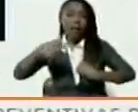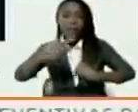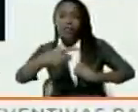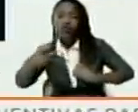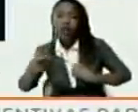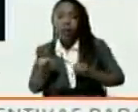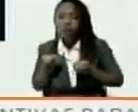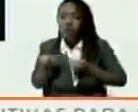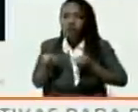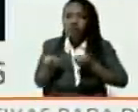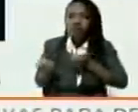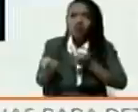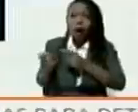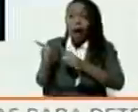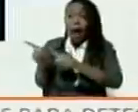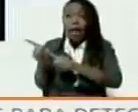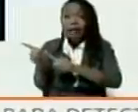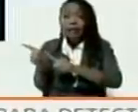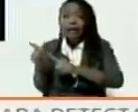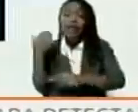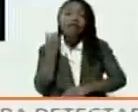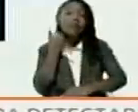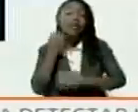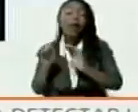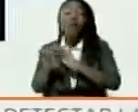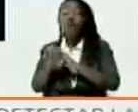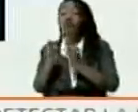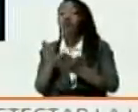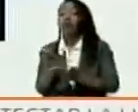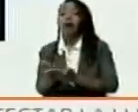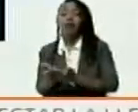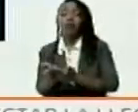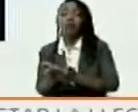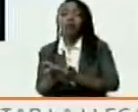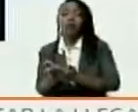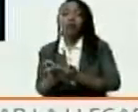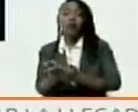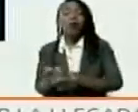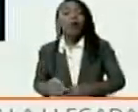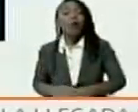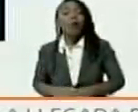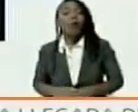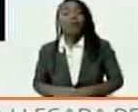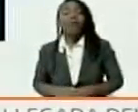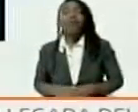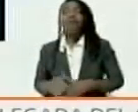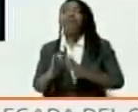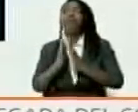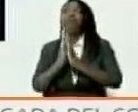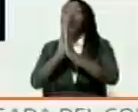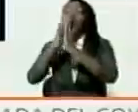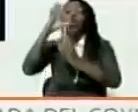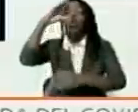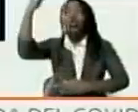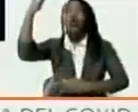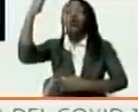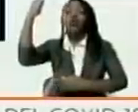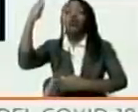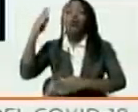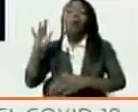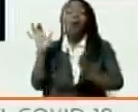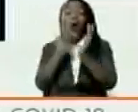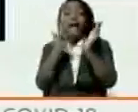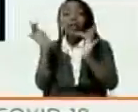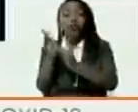manipular esta pandemia mundial. Por Dios, por Jesucristo,